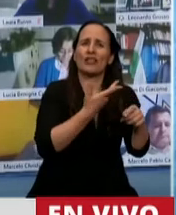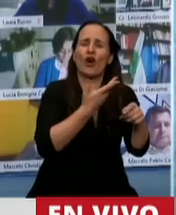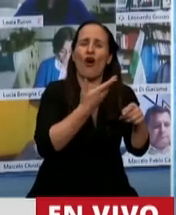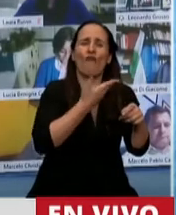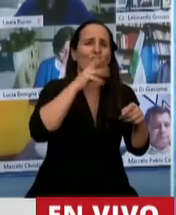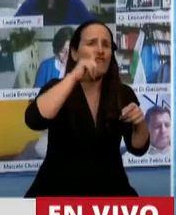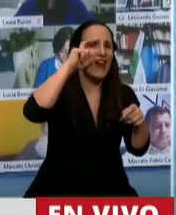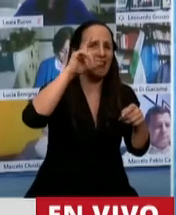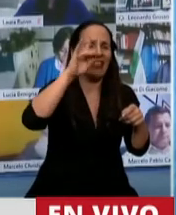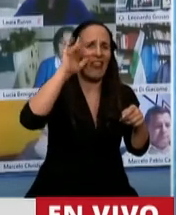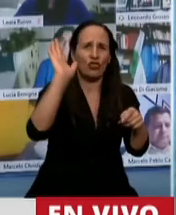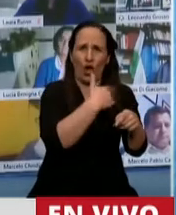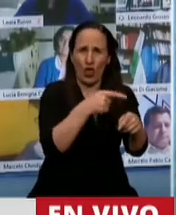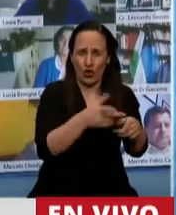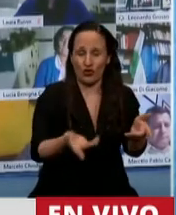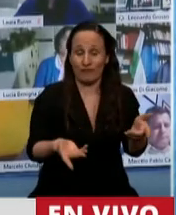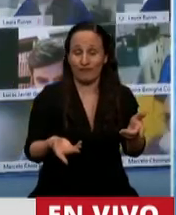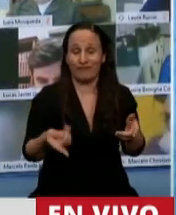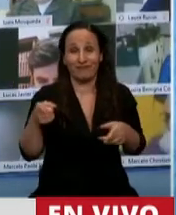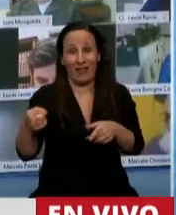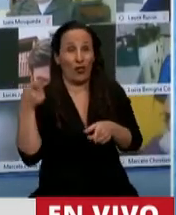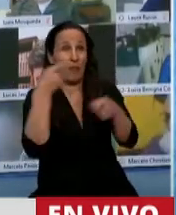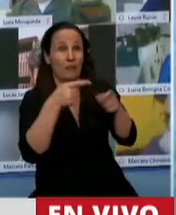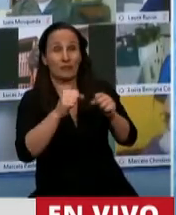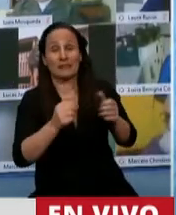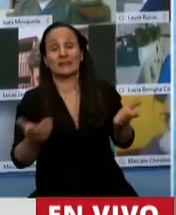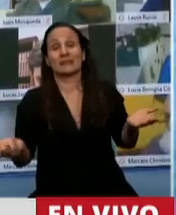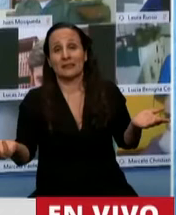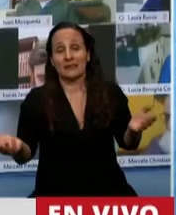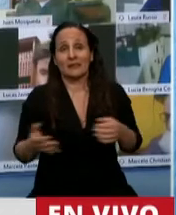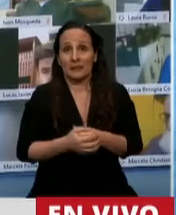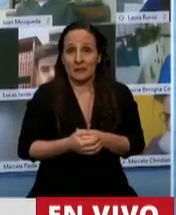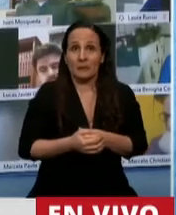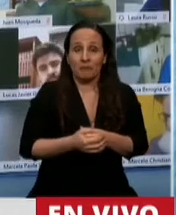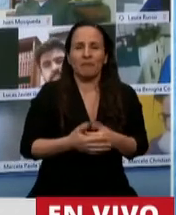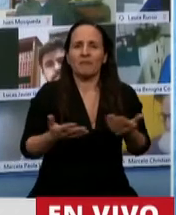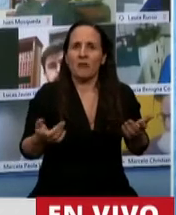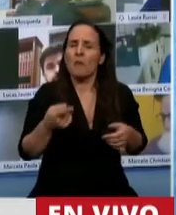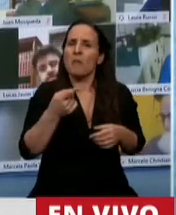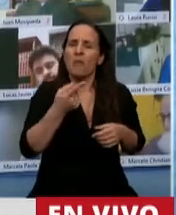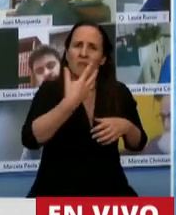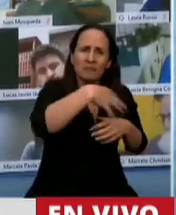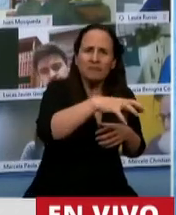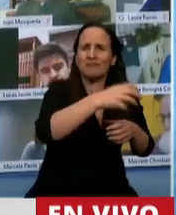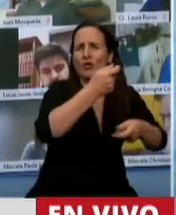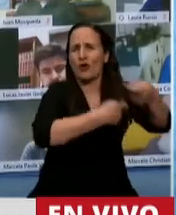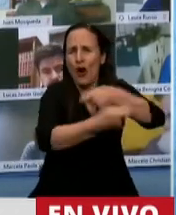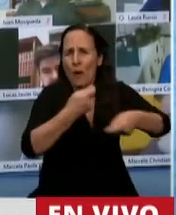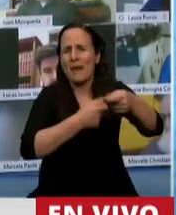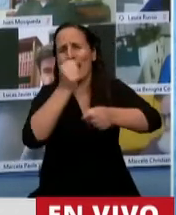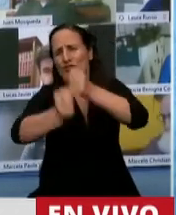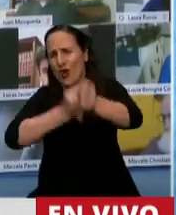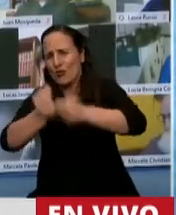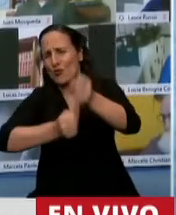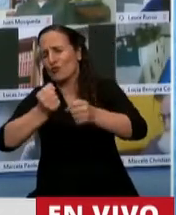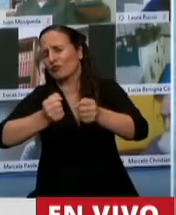esto. No hay quizás un sector en la industria, en la producción, en comercio y de los servicios en